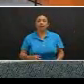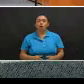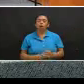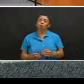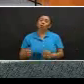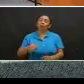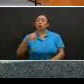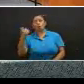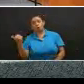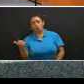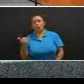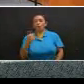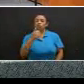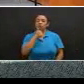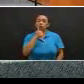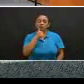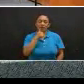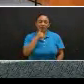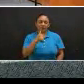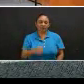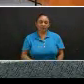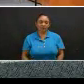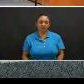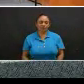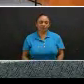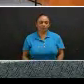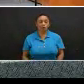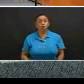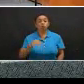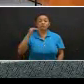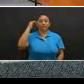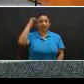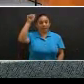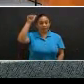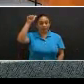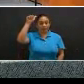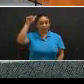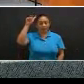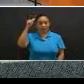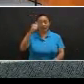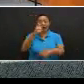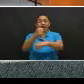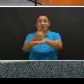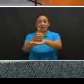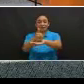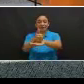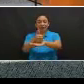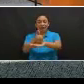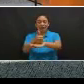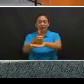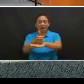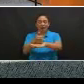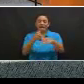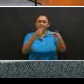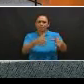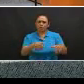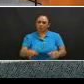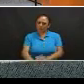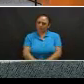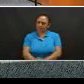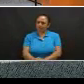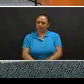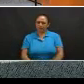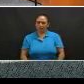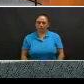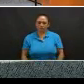Porque a veces los que están arriba ponen en disciplina, y como dice el apóstol, y él ni enterado, y cuando uno mira los departamentos,